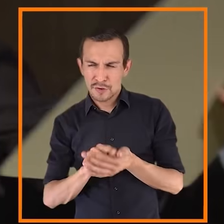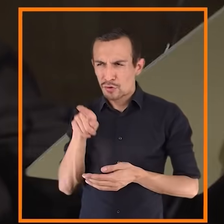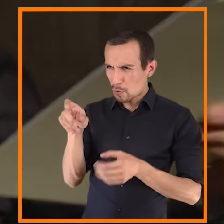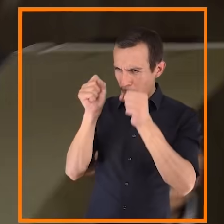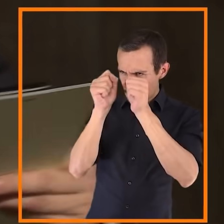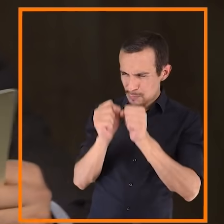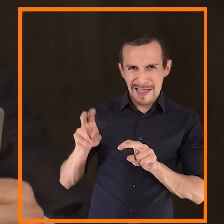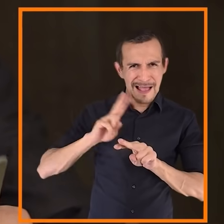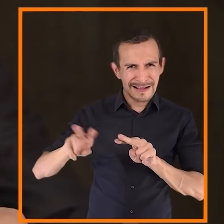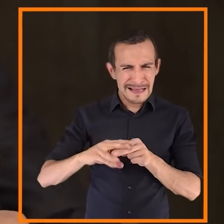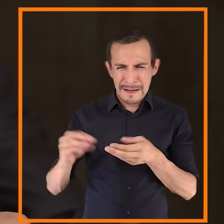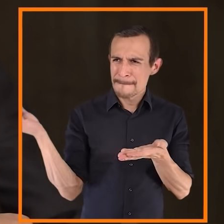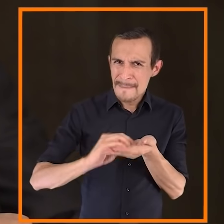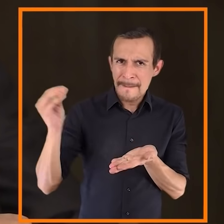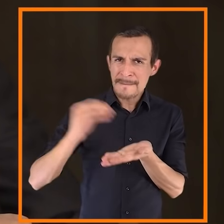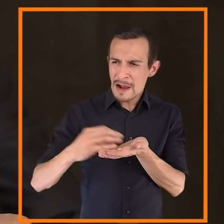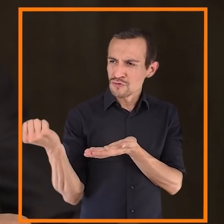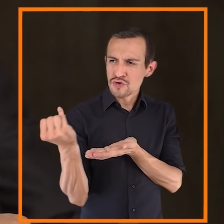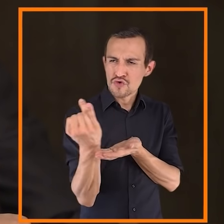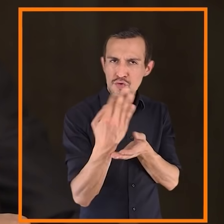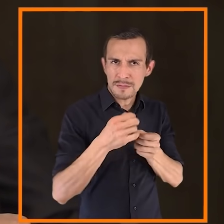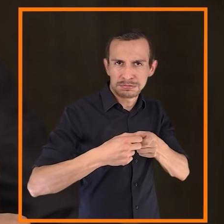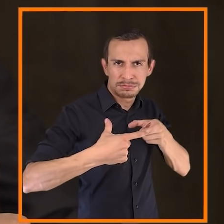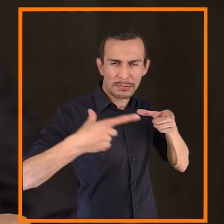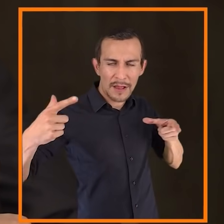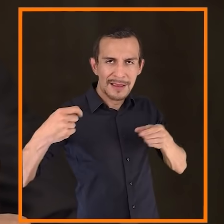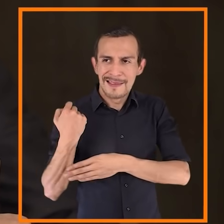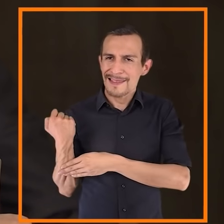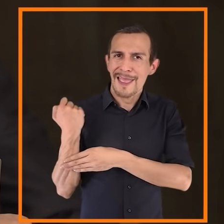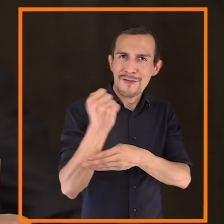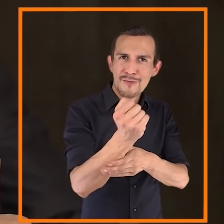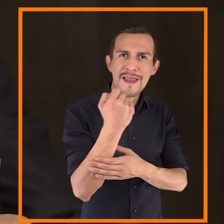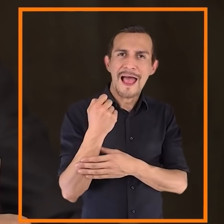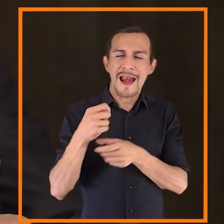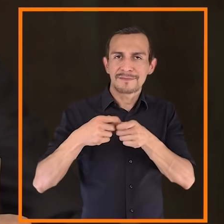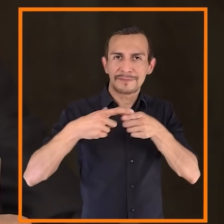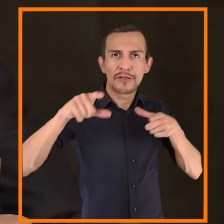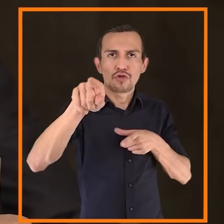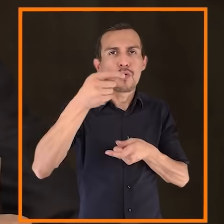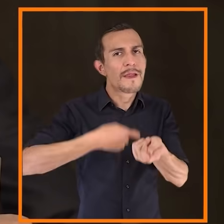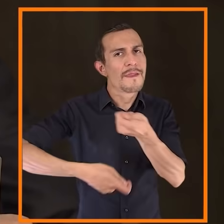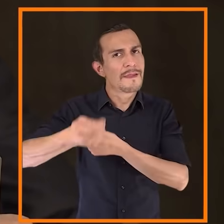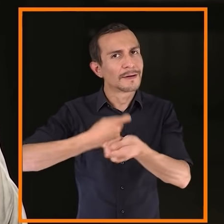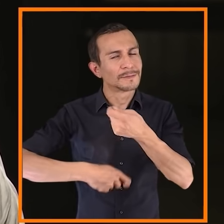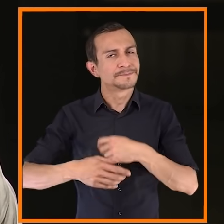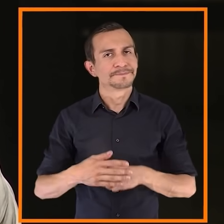posible escalarlo a un mayor número de clientes potenciales que favorezcan el crecimiento de tu negocio.